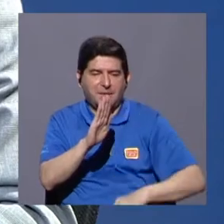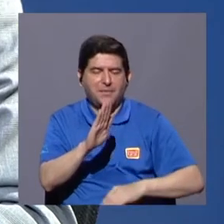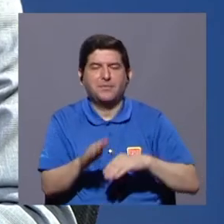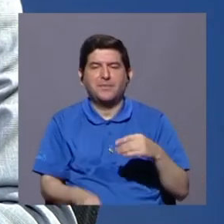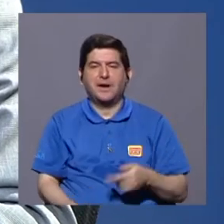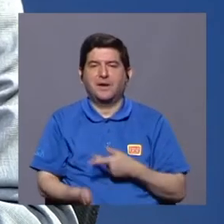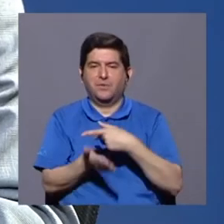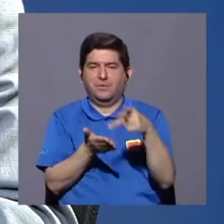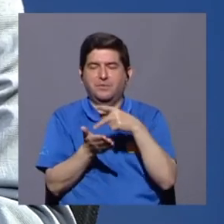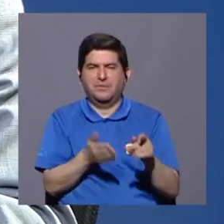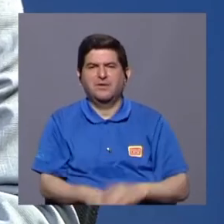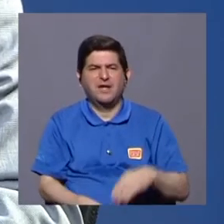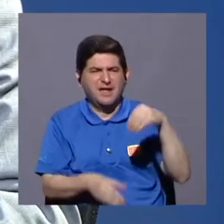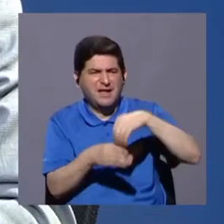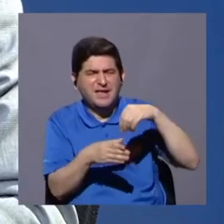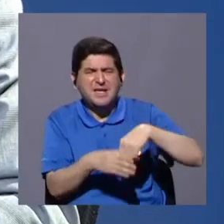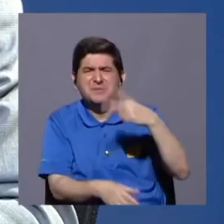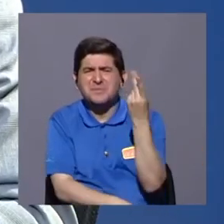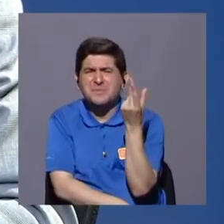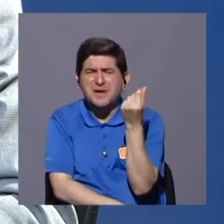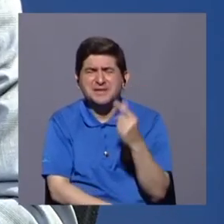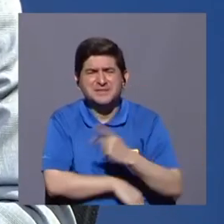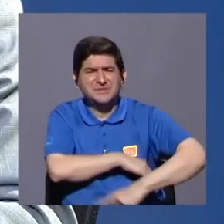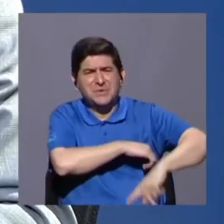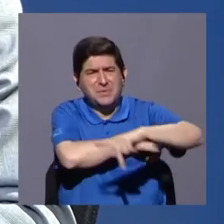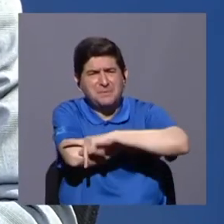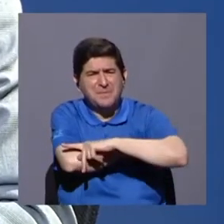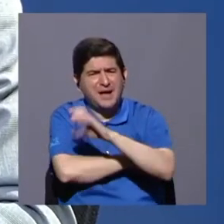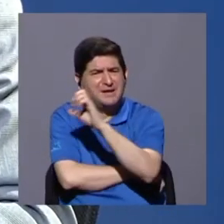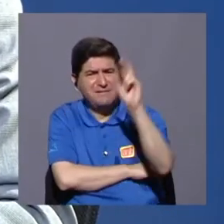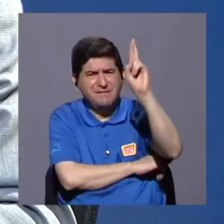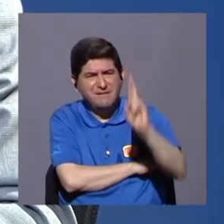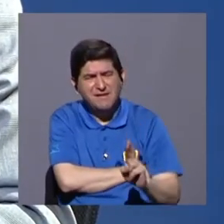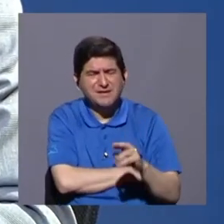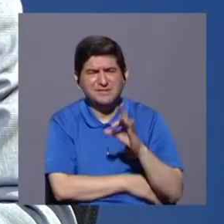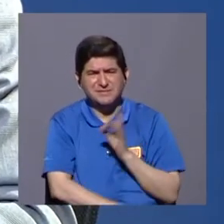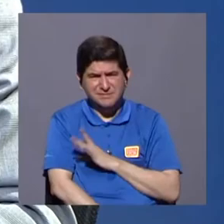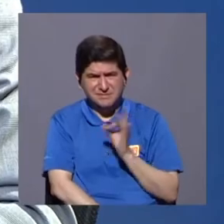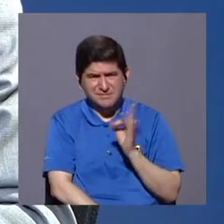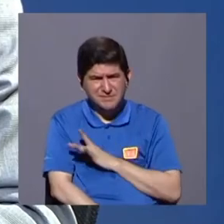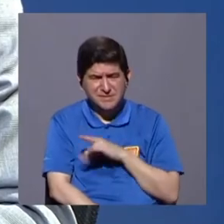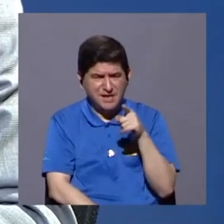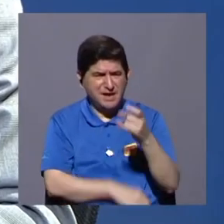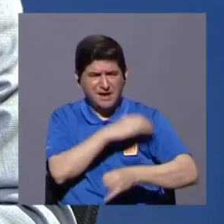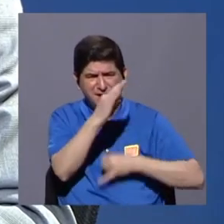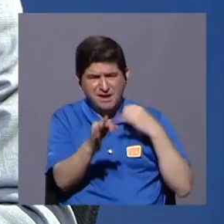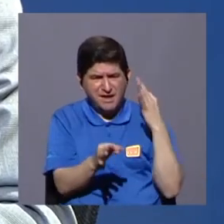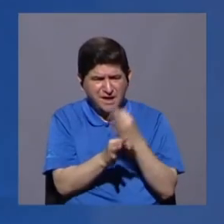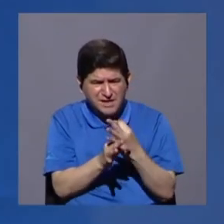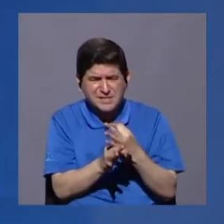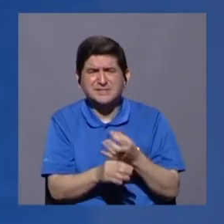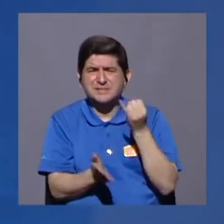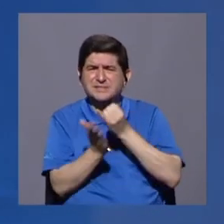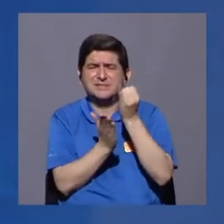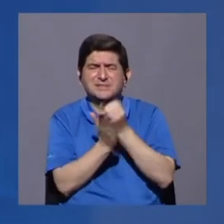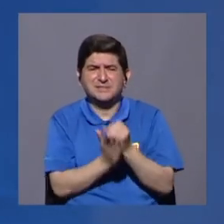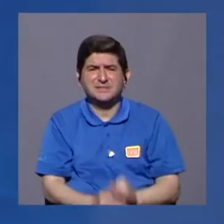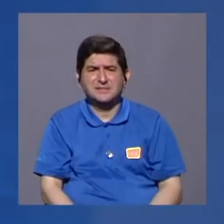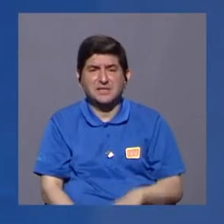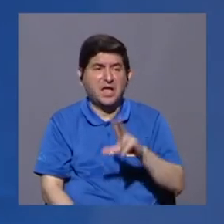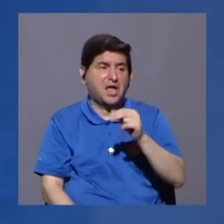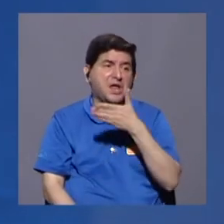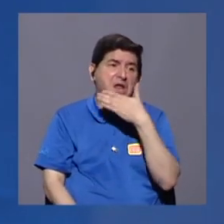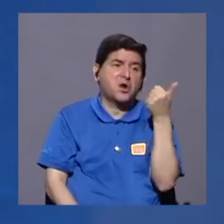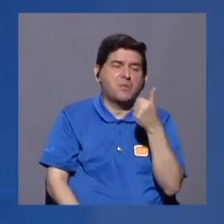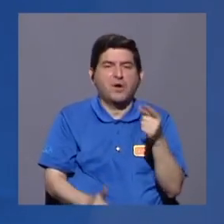porque invertir dinero en países como costa rica chile para este tipo de investigaciones y no le dejamos esto al